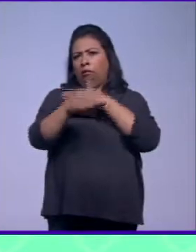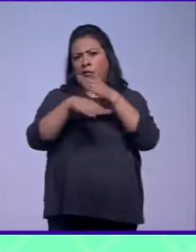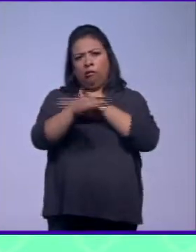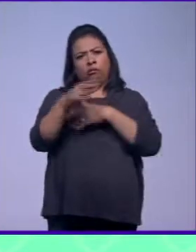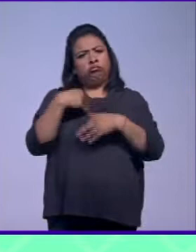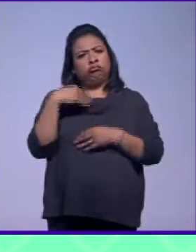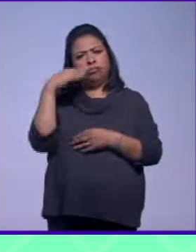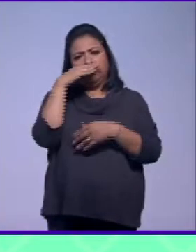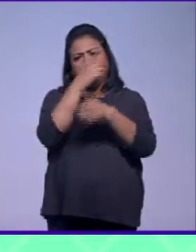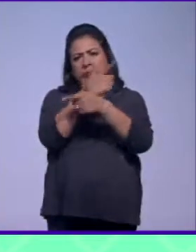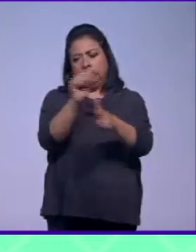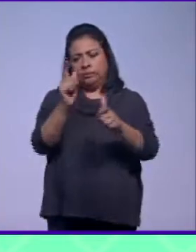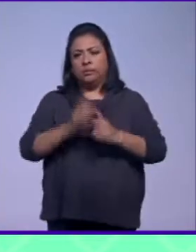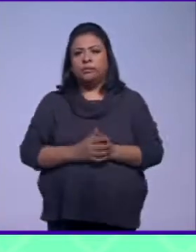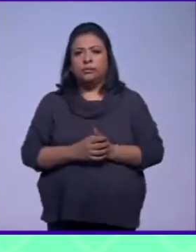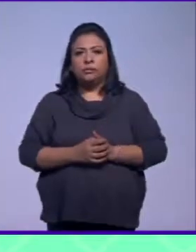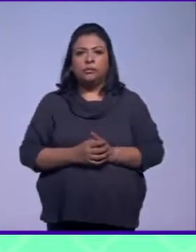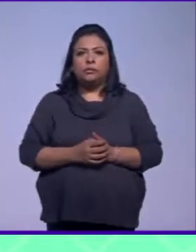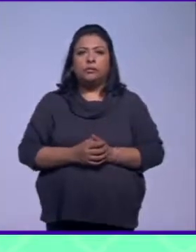es gratuita